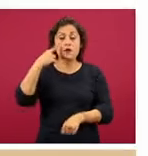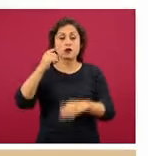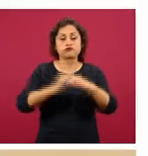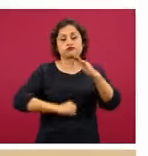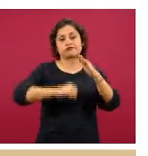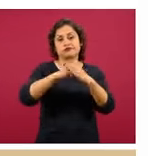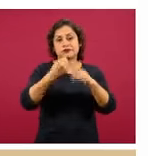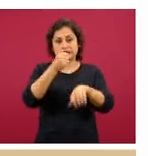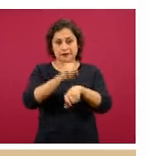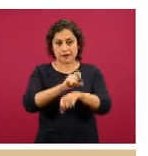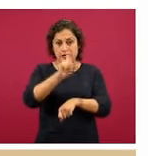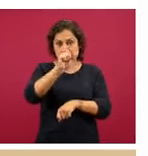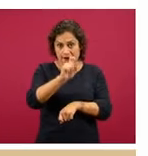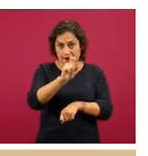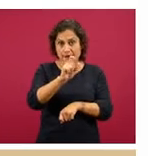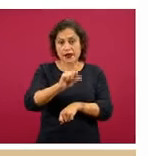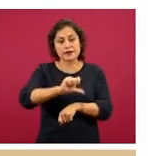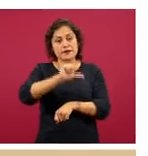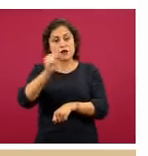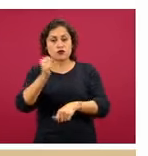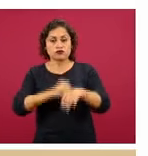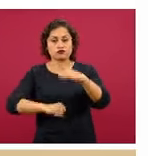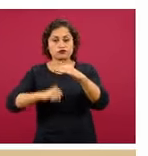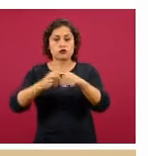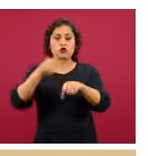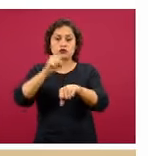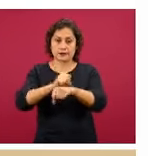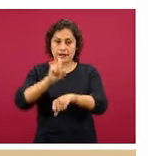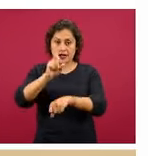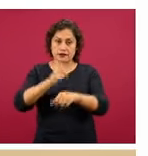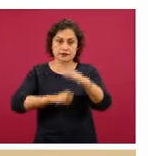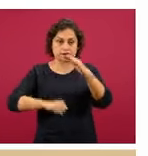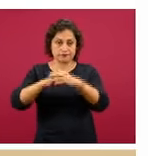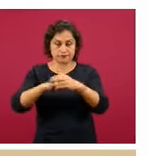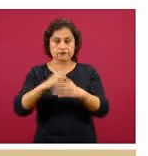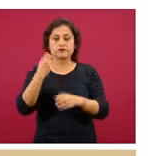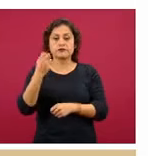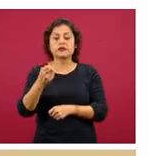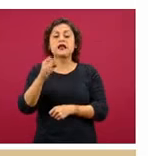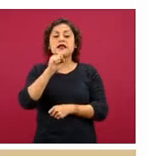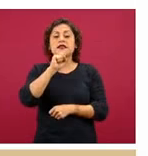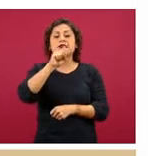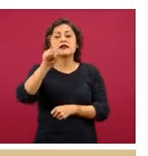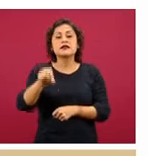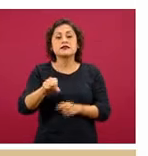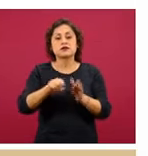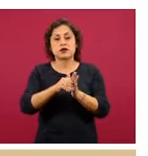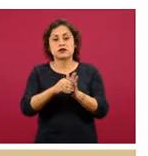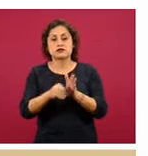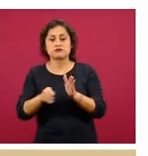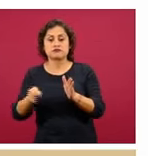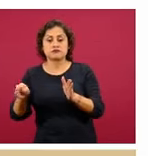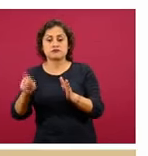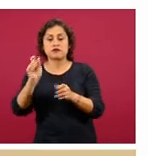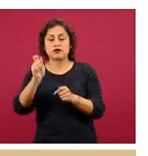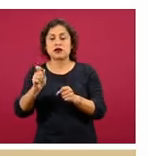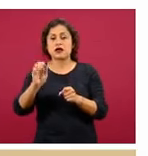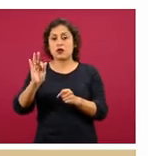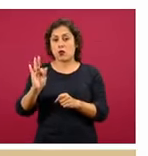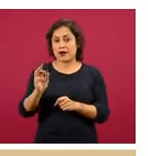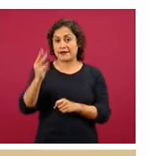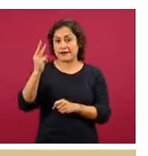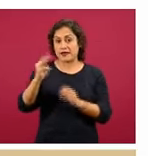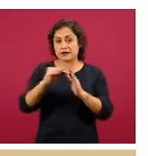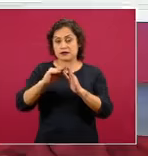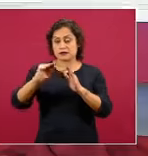otro pico mucho más alto en la semana 30, en donde a partir de ahí hasta la semana 43 prácticamente un descenso